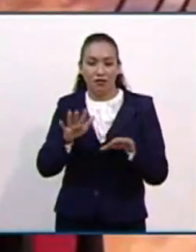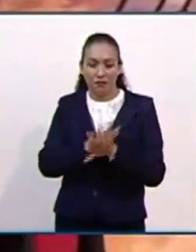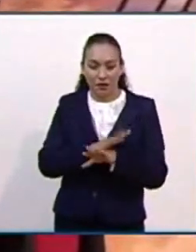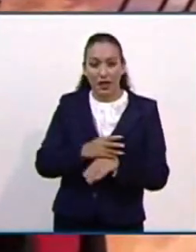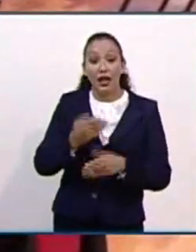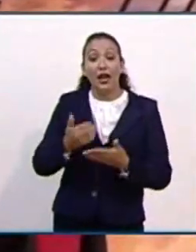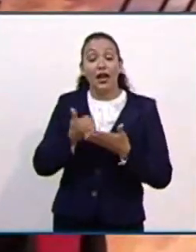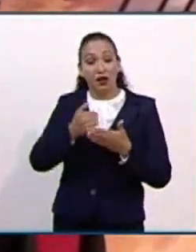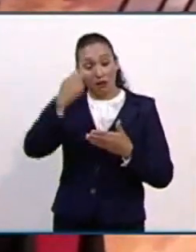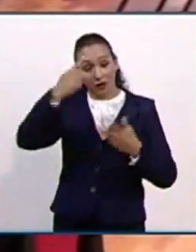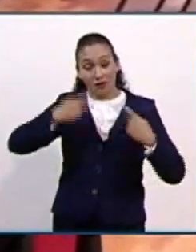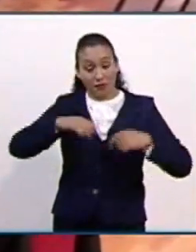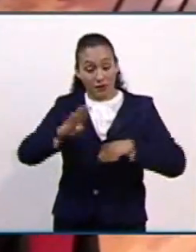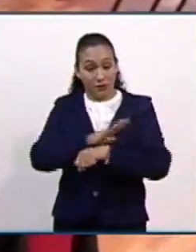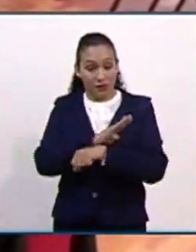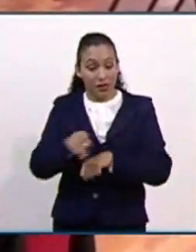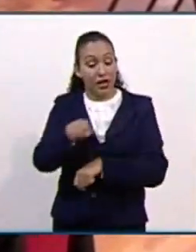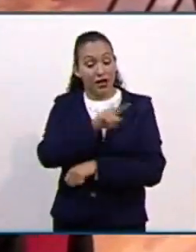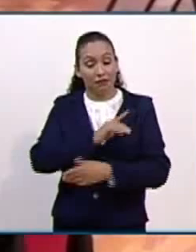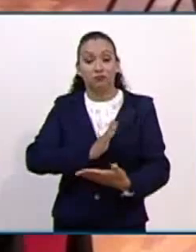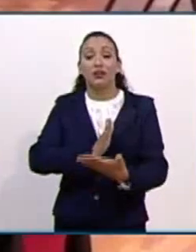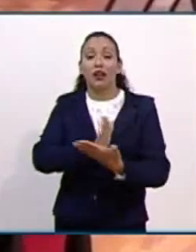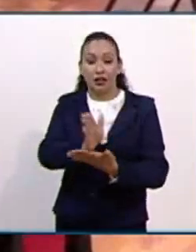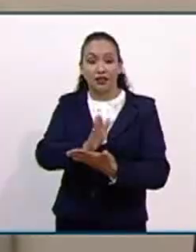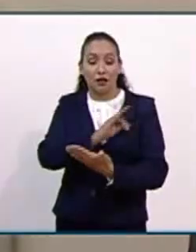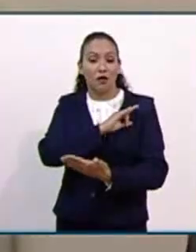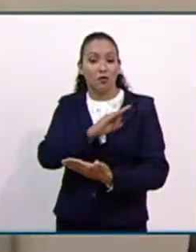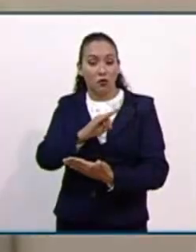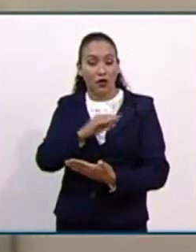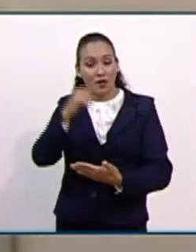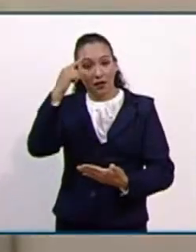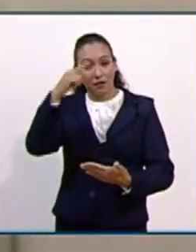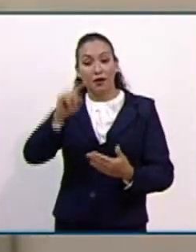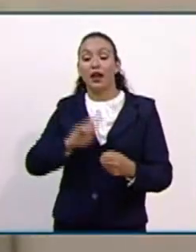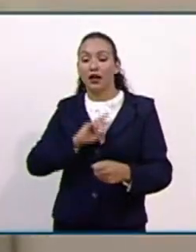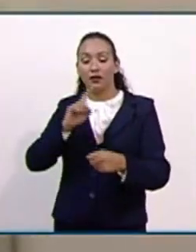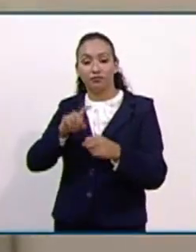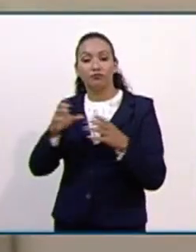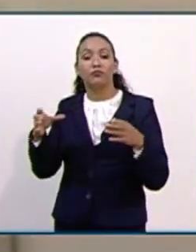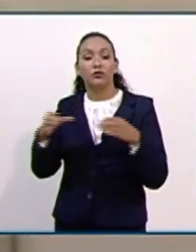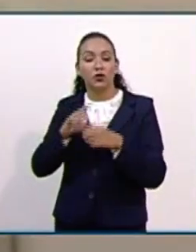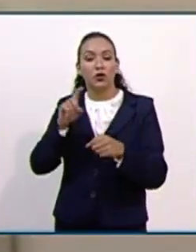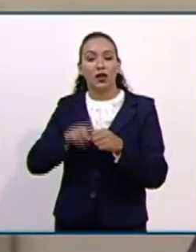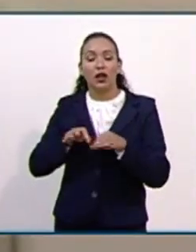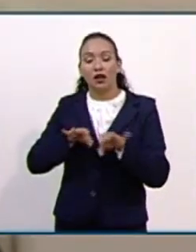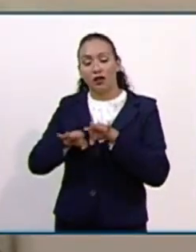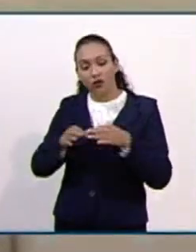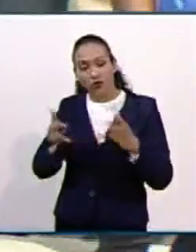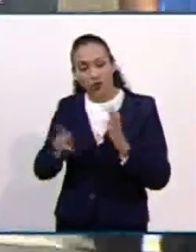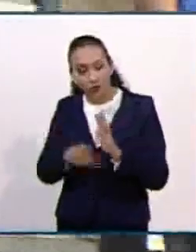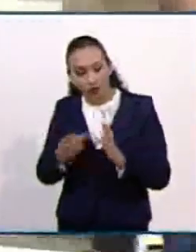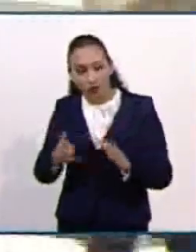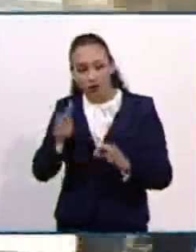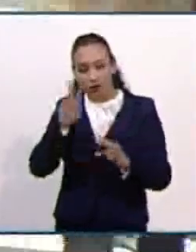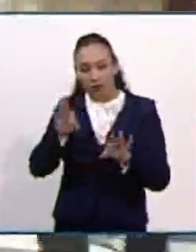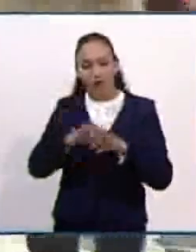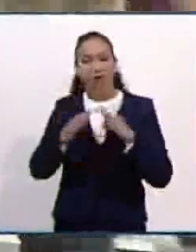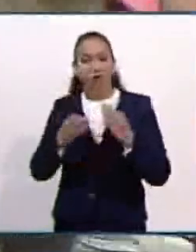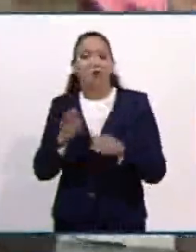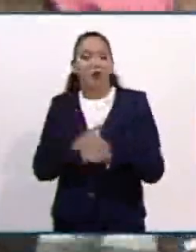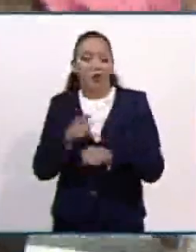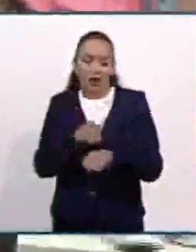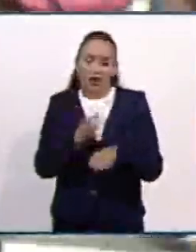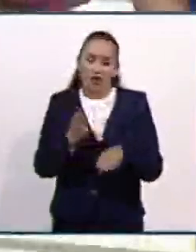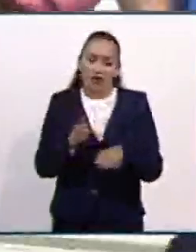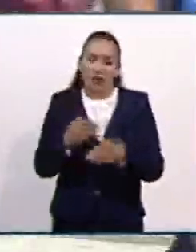que las personas beneficiadas puedan acceder a una reinserción social integral, elaborar un diagnóstico para medir el impacto que tuvo